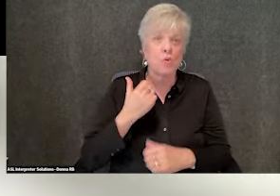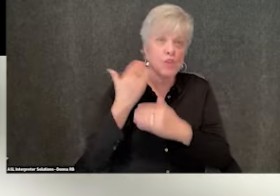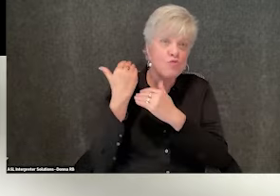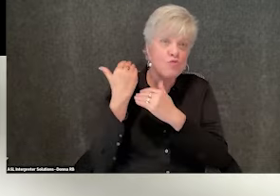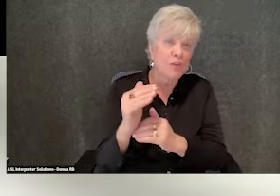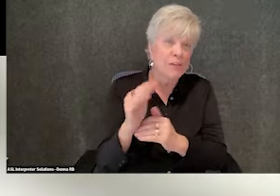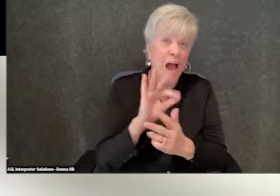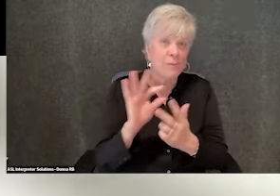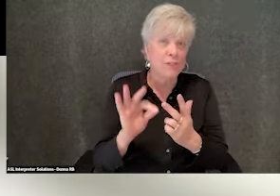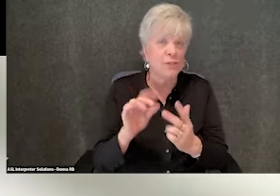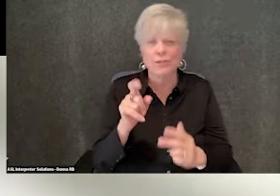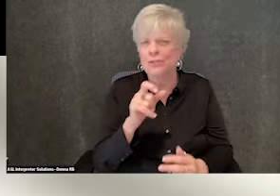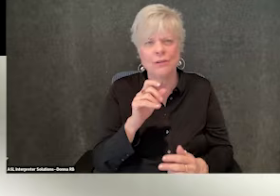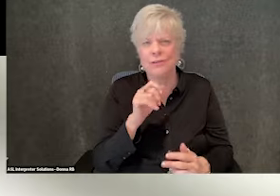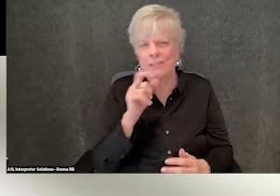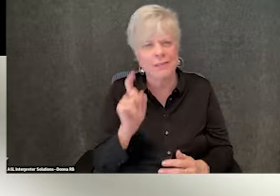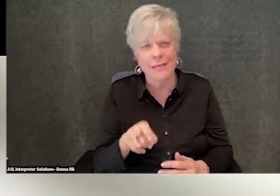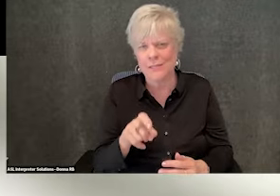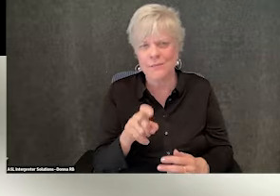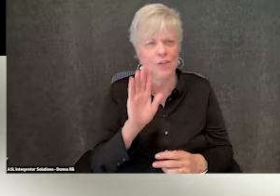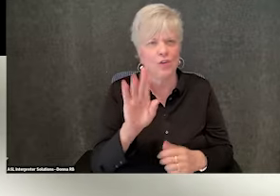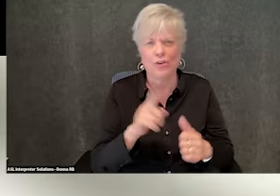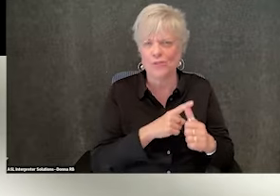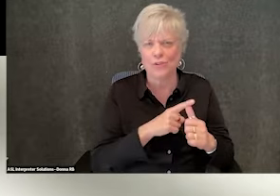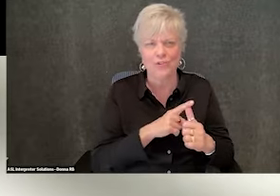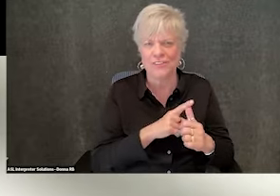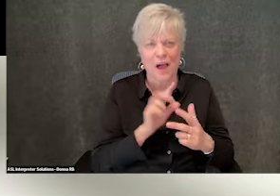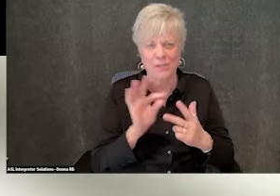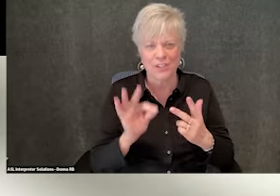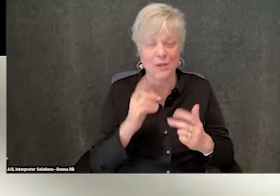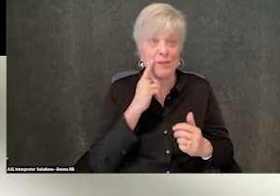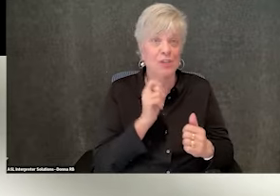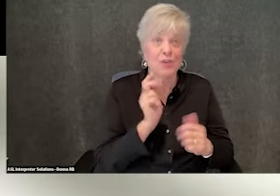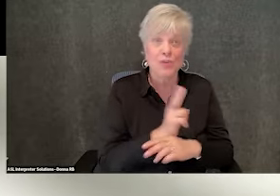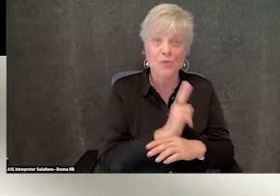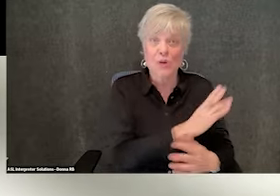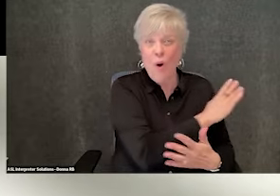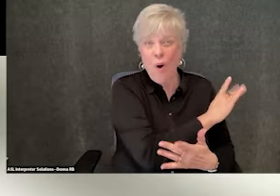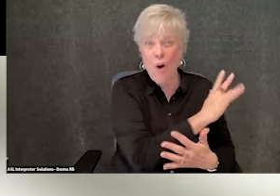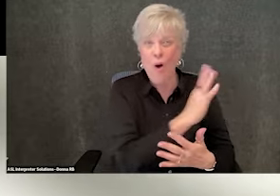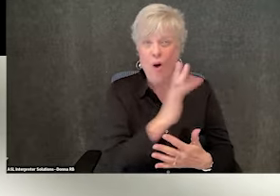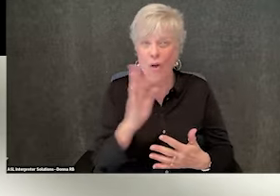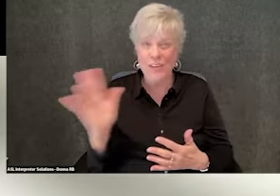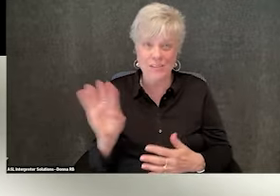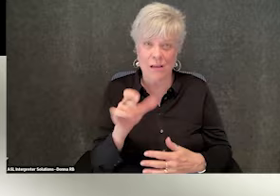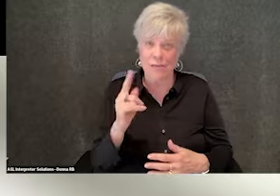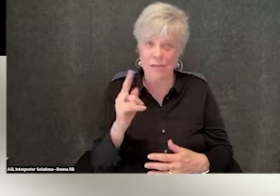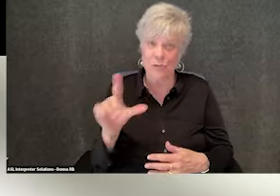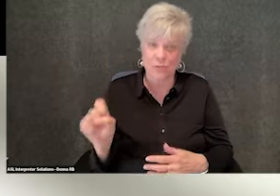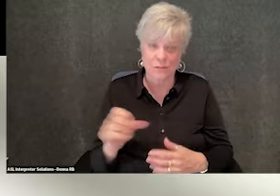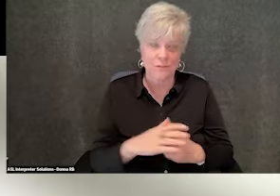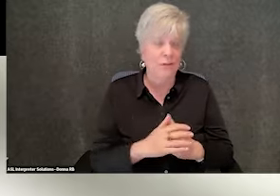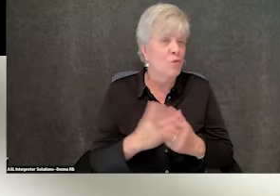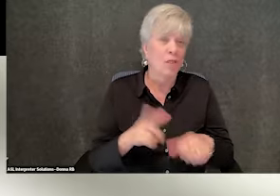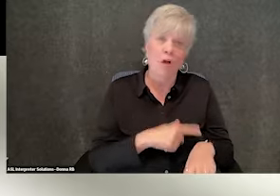obligación. O sea, la opción más restrictiva, o sea, de más restricción,